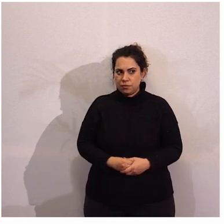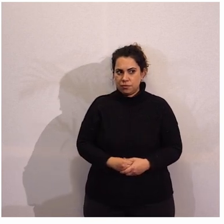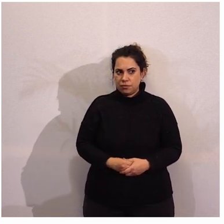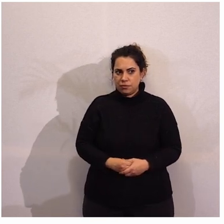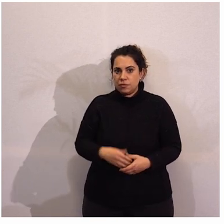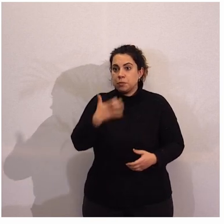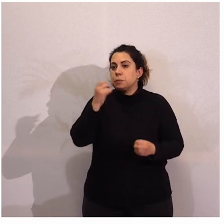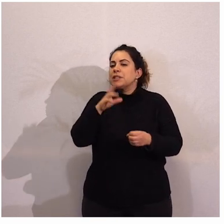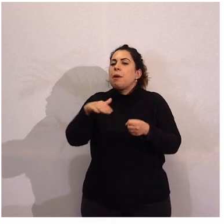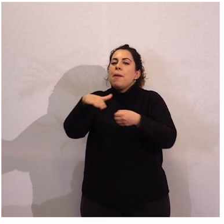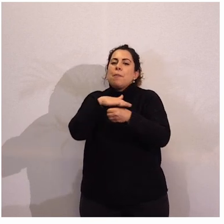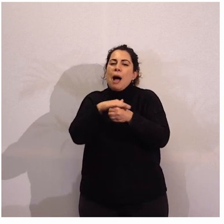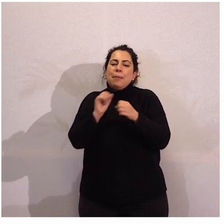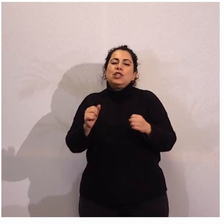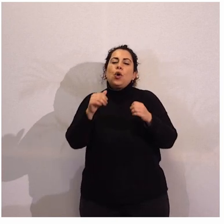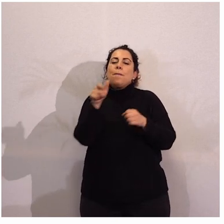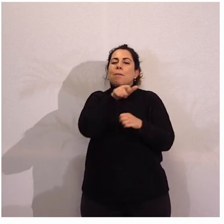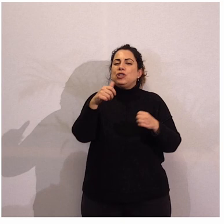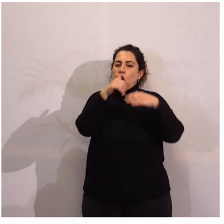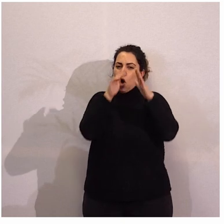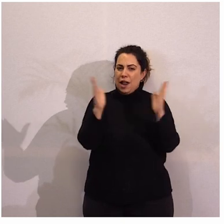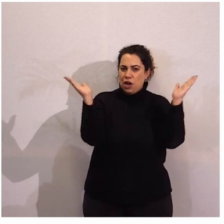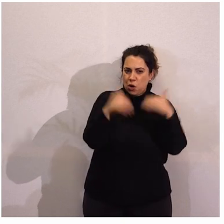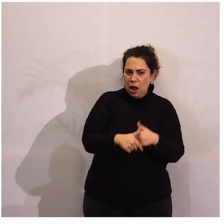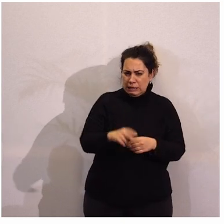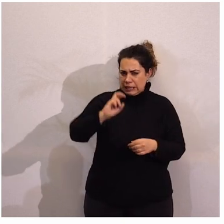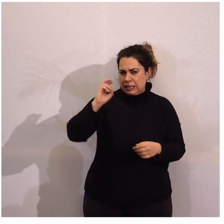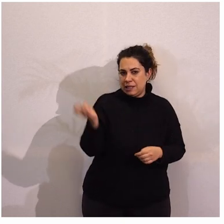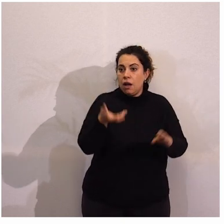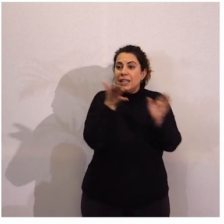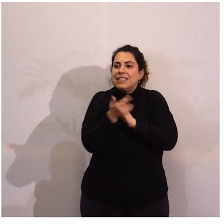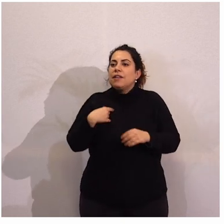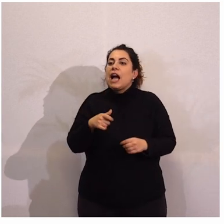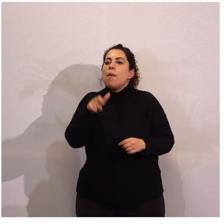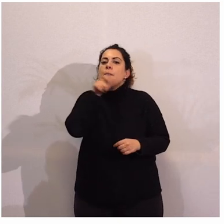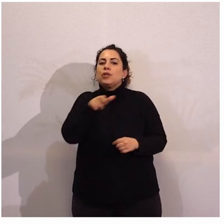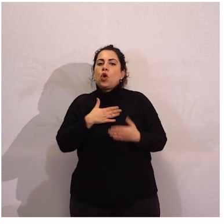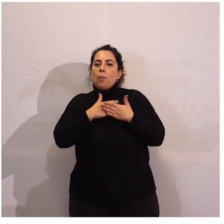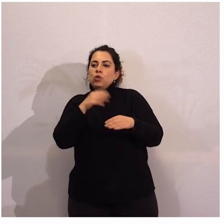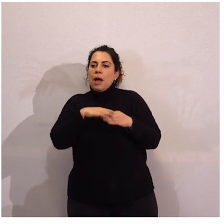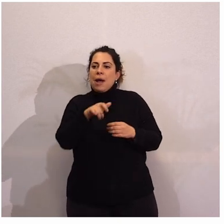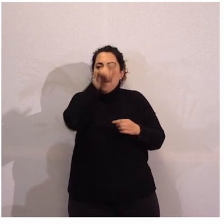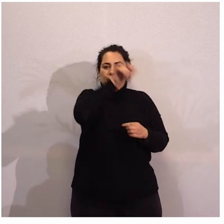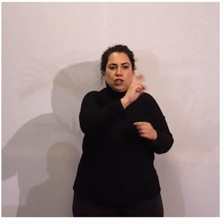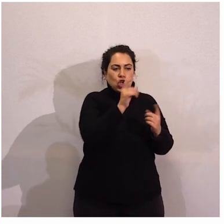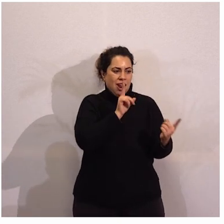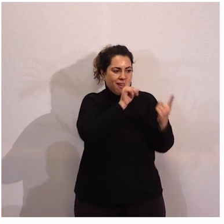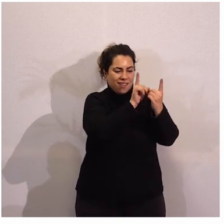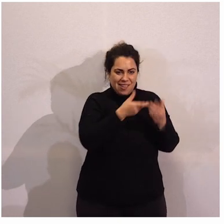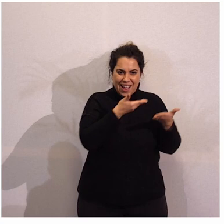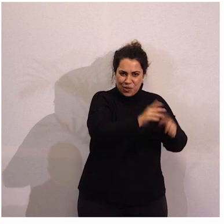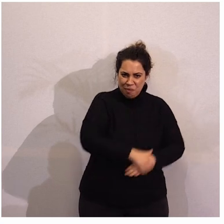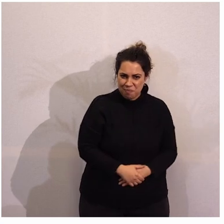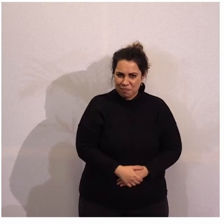de las personas sin hogar, etcétera, ¿no? Personas atendiendo a personas. Y en esto me gustaría, Carlos,